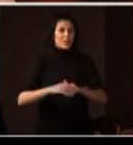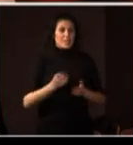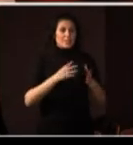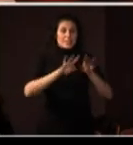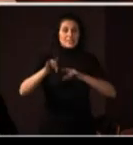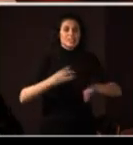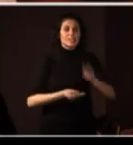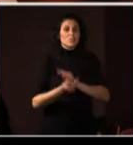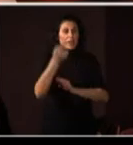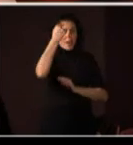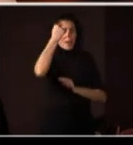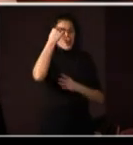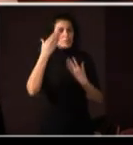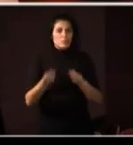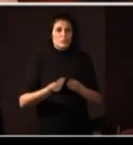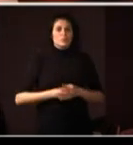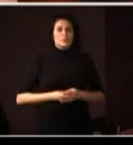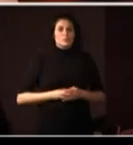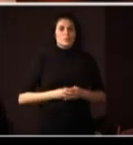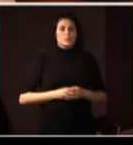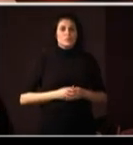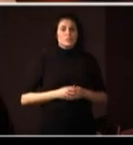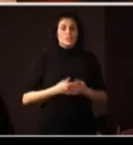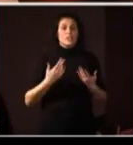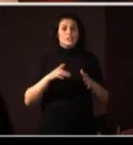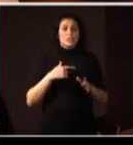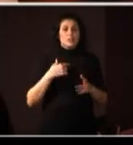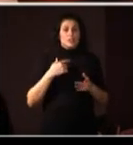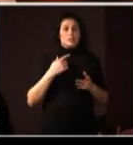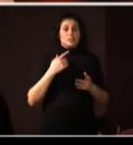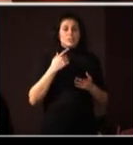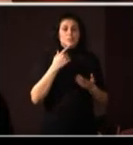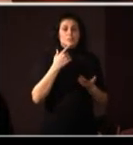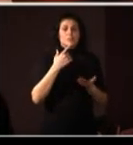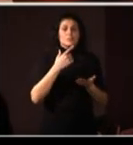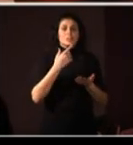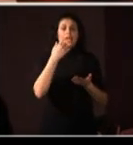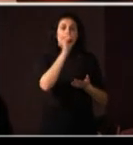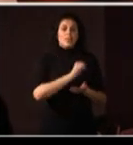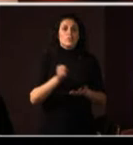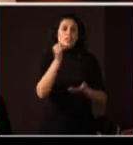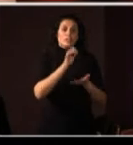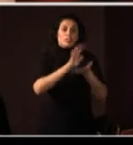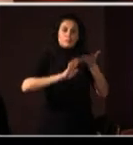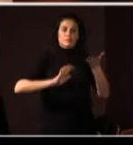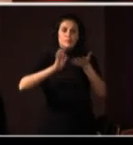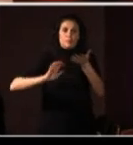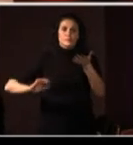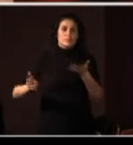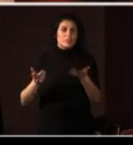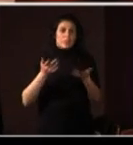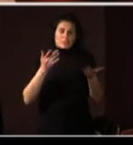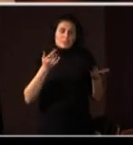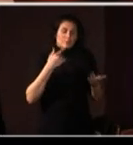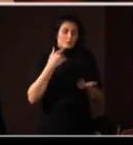tierra que tanto añora. Y es que por mucho que se empeñen las letras de tantas canciones, la distancia